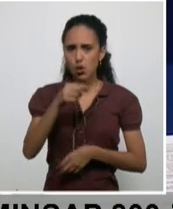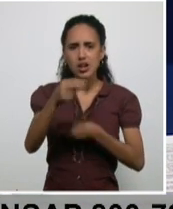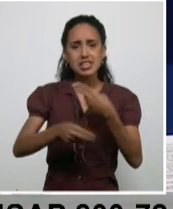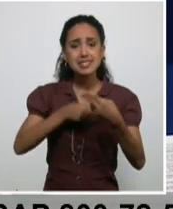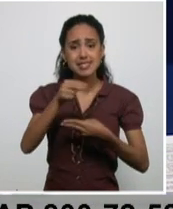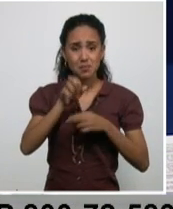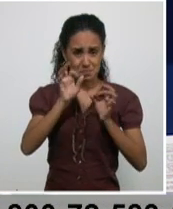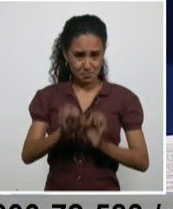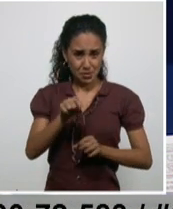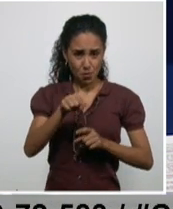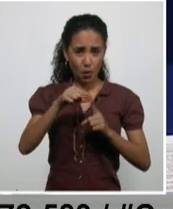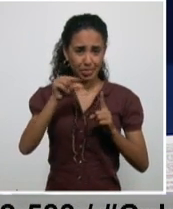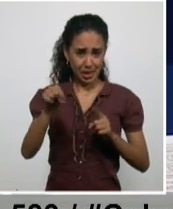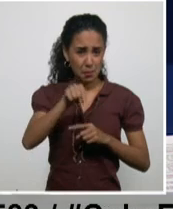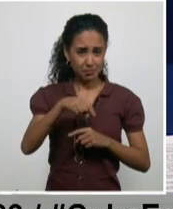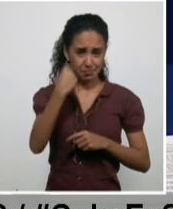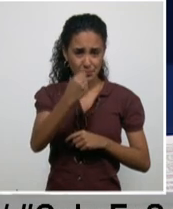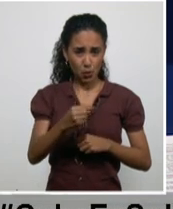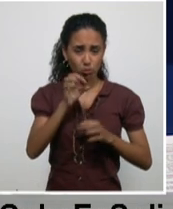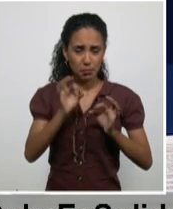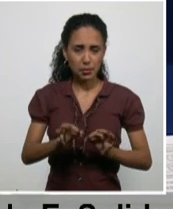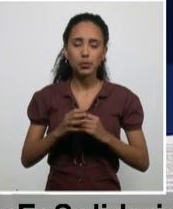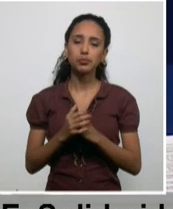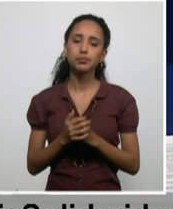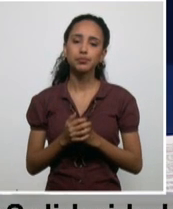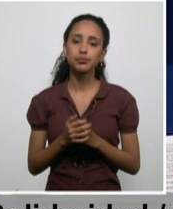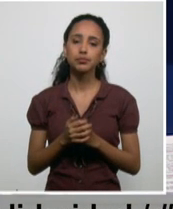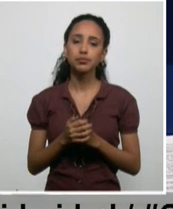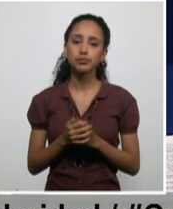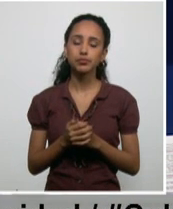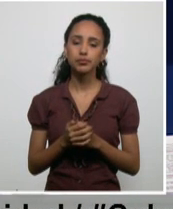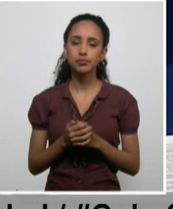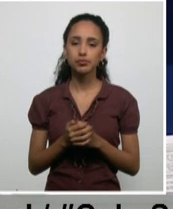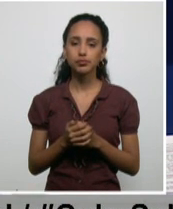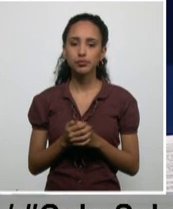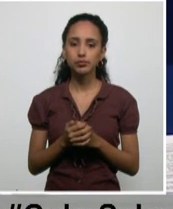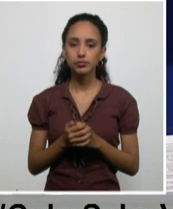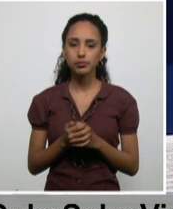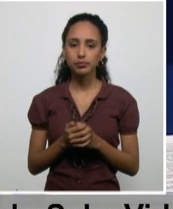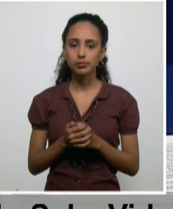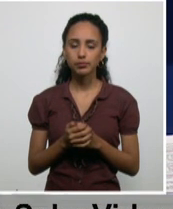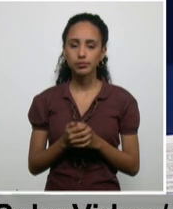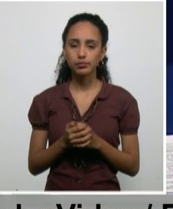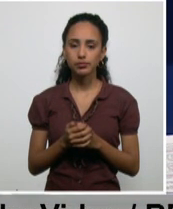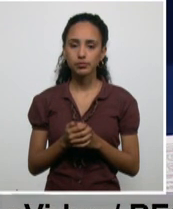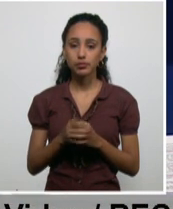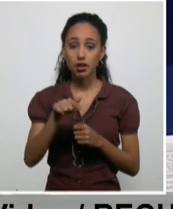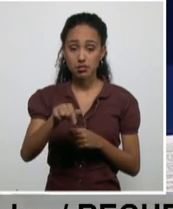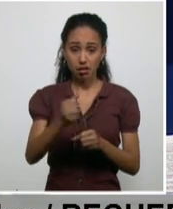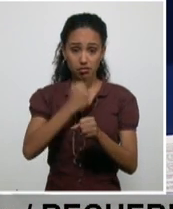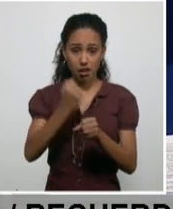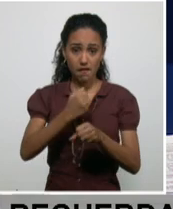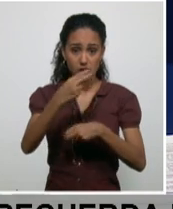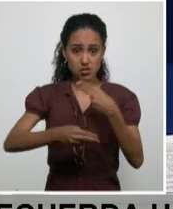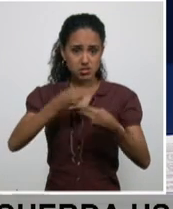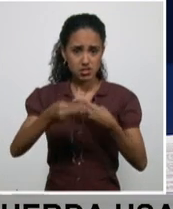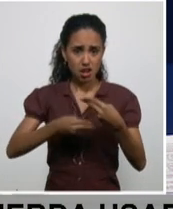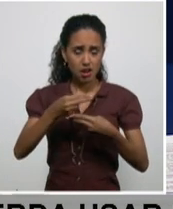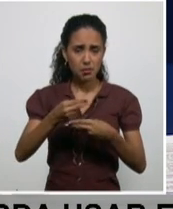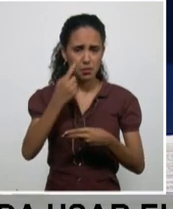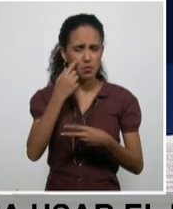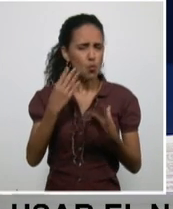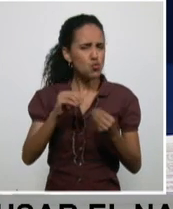tema. Y en este trabajo queda claro que múltiples